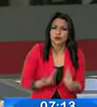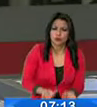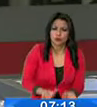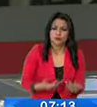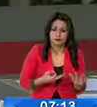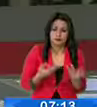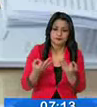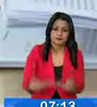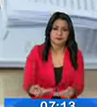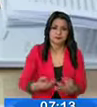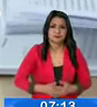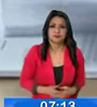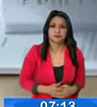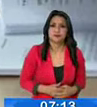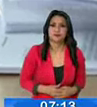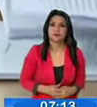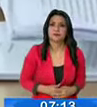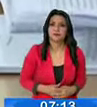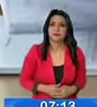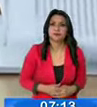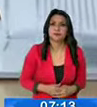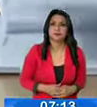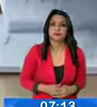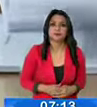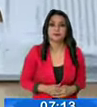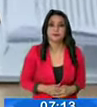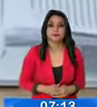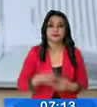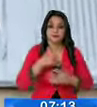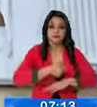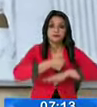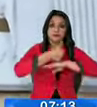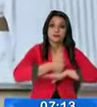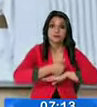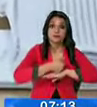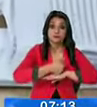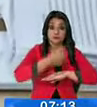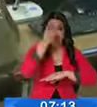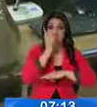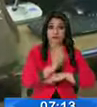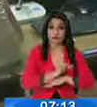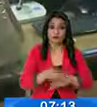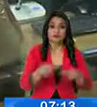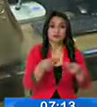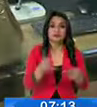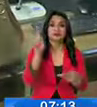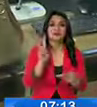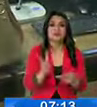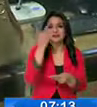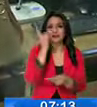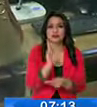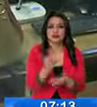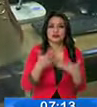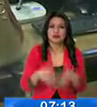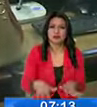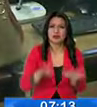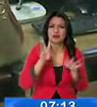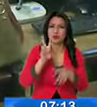caso la resolución de la parte fuerte vista la asamblea recibes desierto cerca de las cinco de la tarde